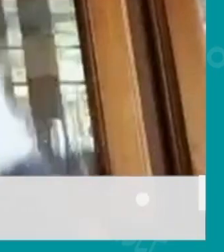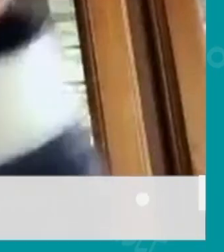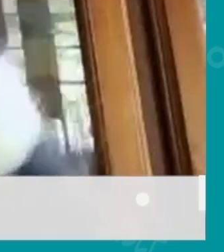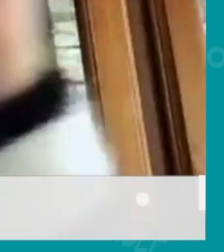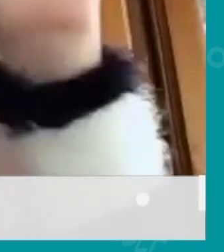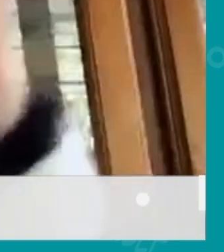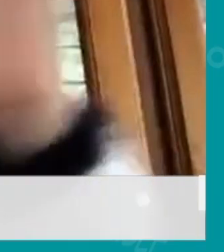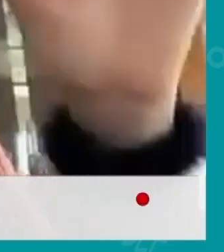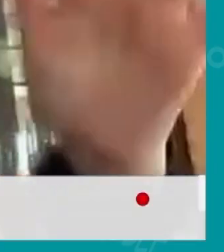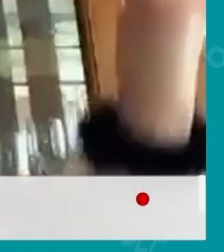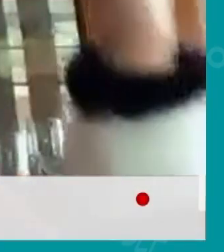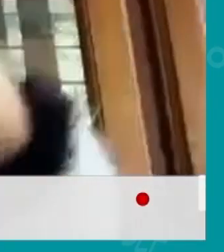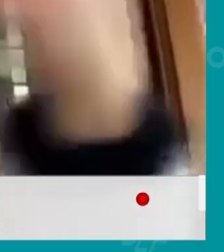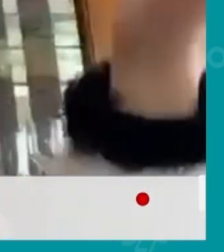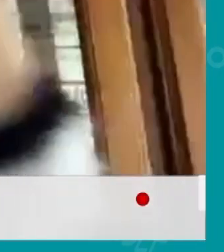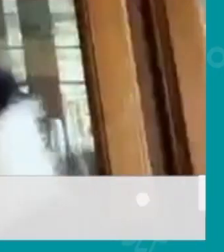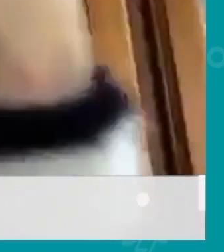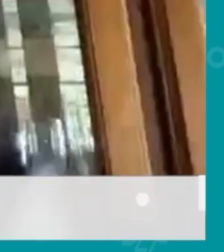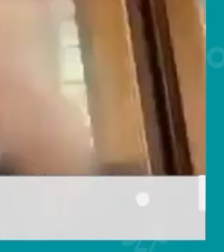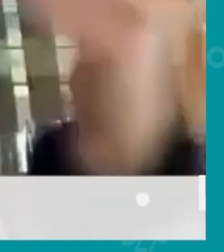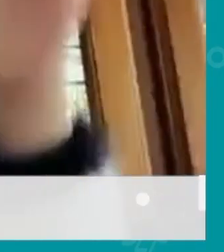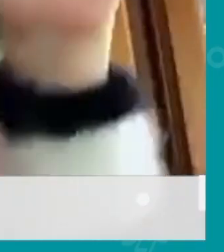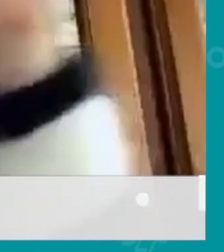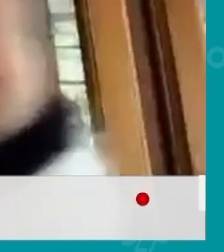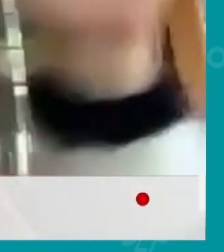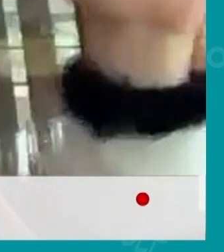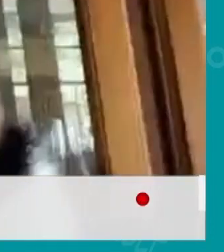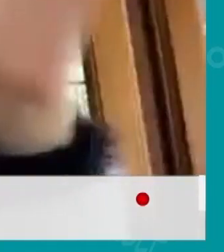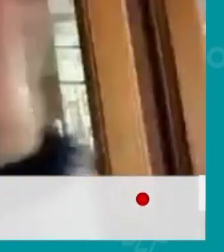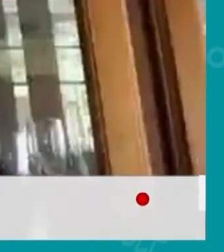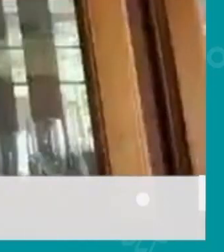También a veces con gesticulaciones o movimientos de manos.